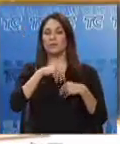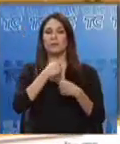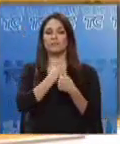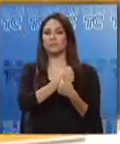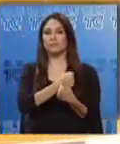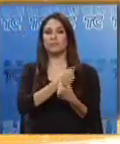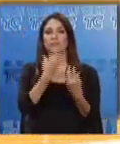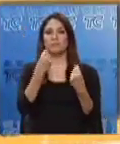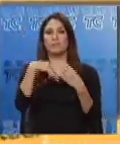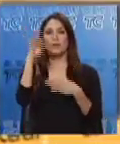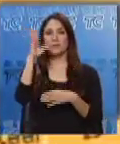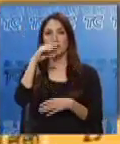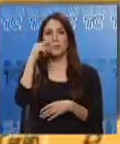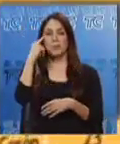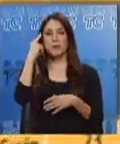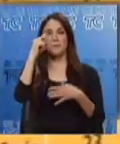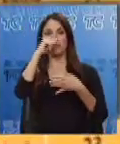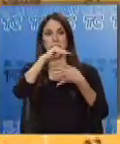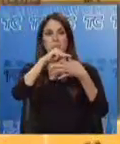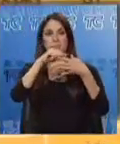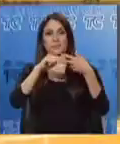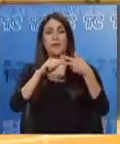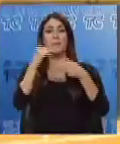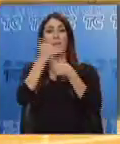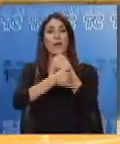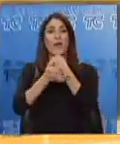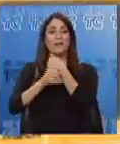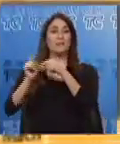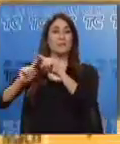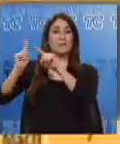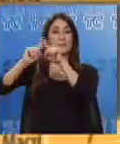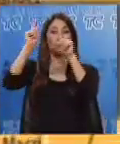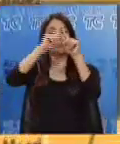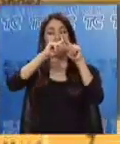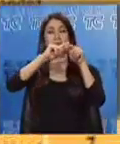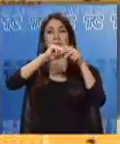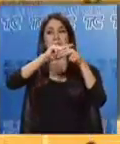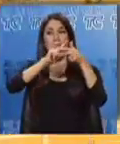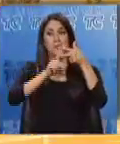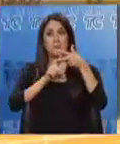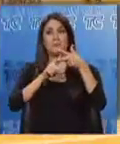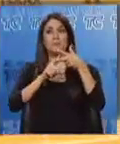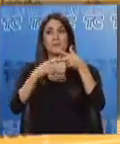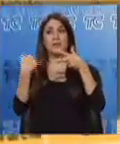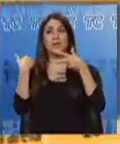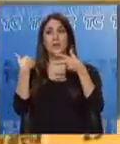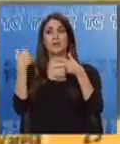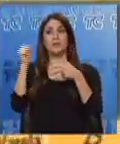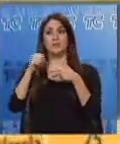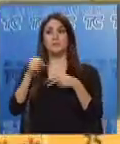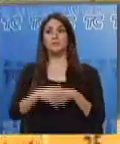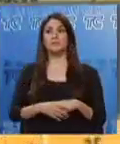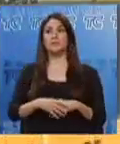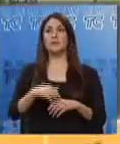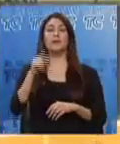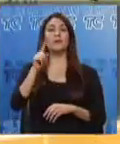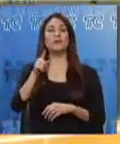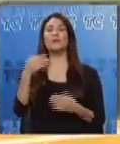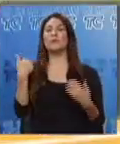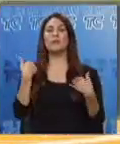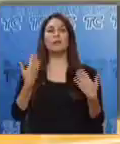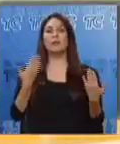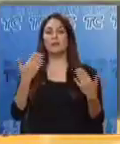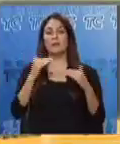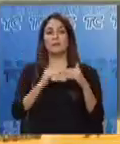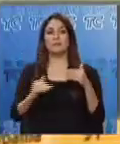región, según un estudio de opinión elaborado por la firma de consulta Mitofsky de México. El mandatario ecuatoriano se encuentra